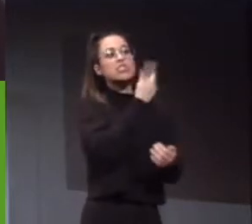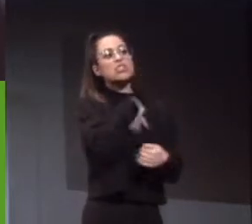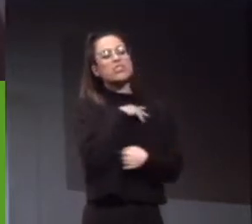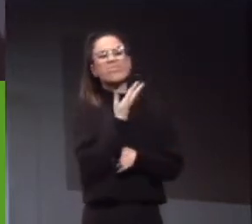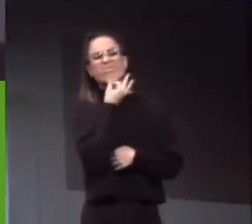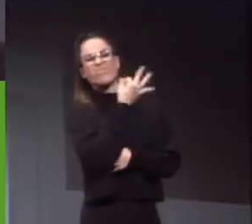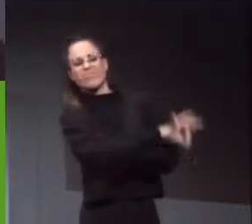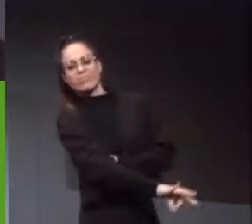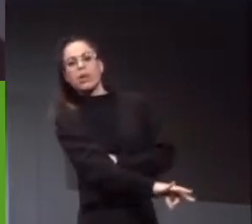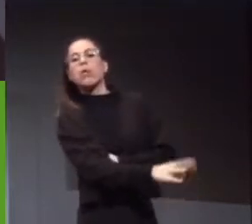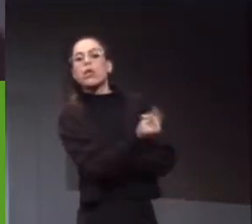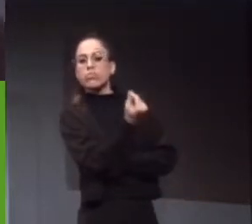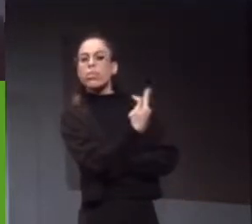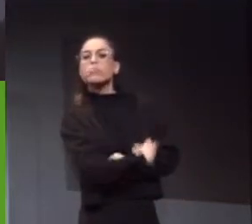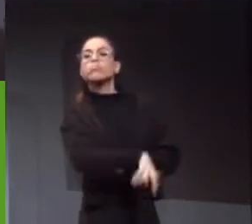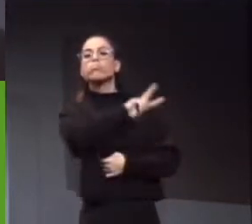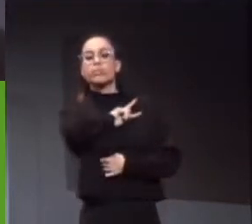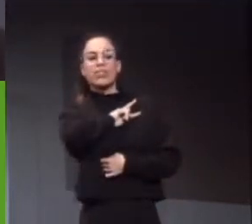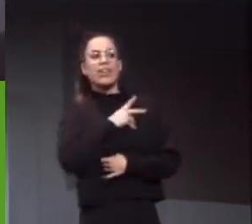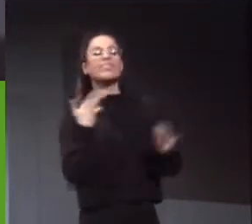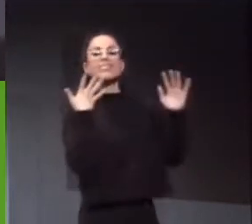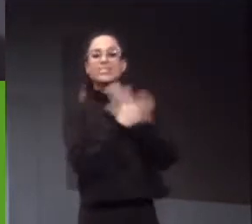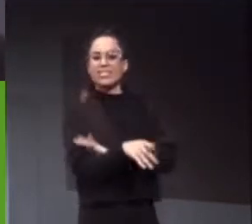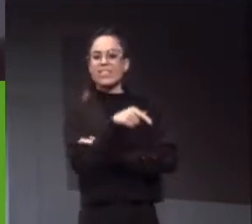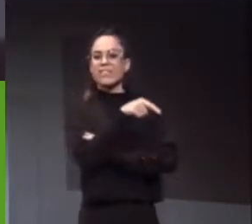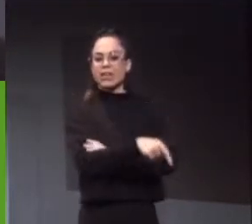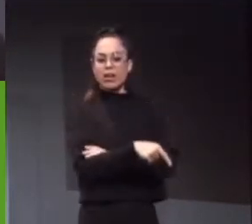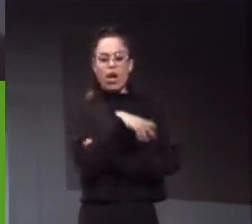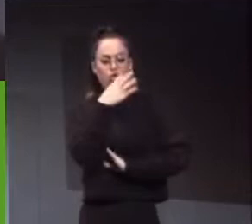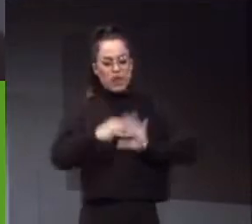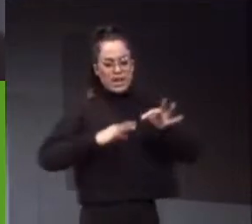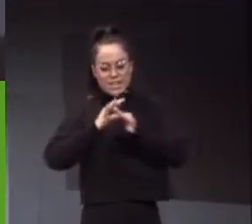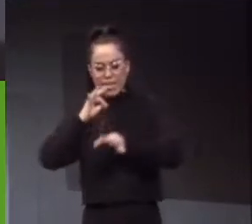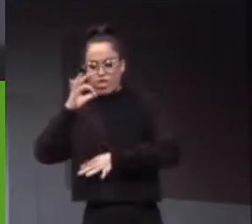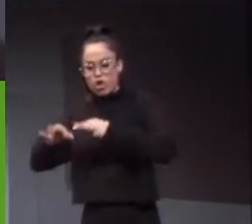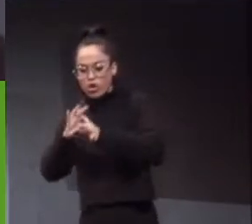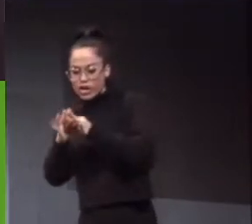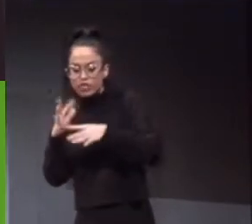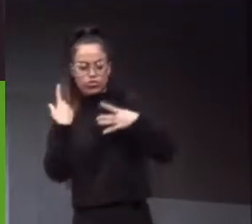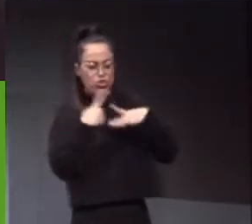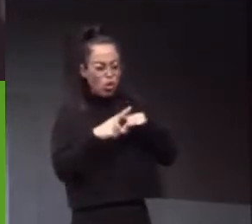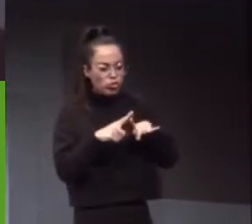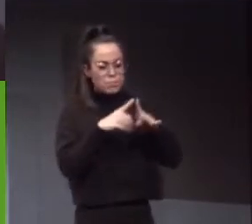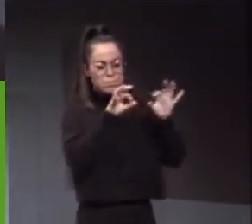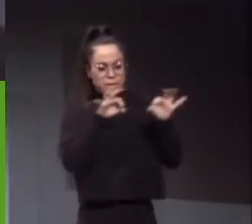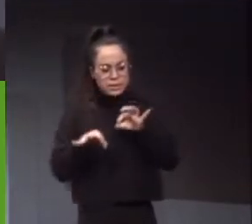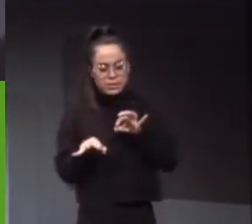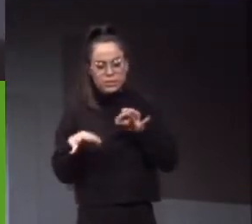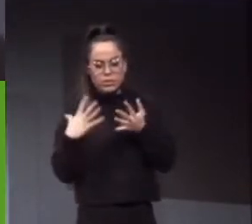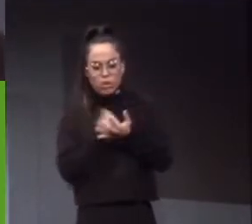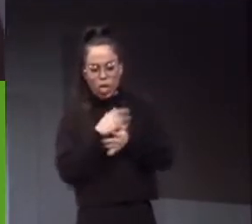ese tipo de de organizaciones de formas de hacer las cosas de grupos de consumo para consumir